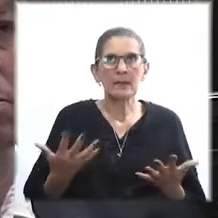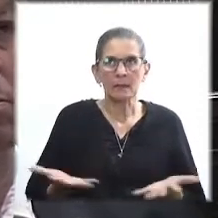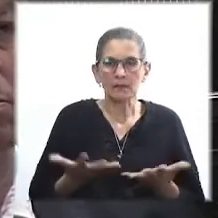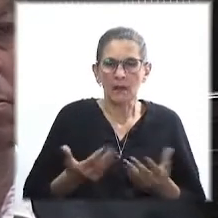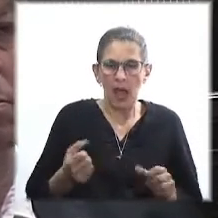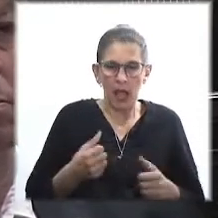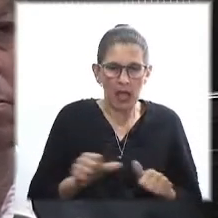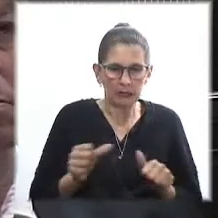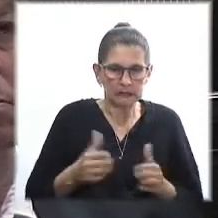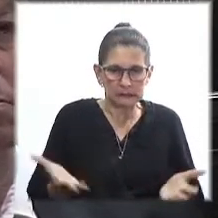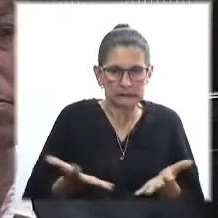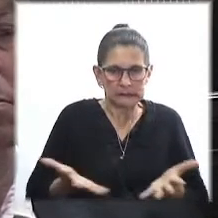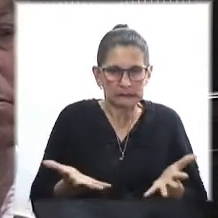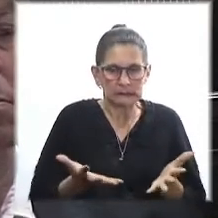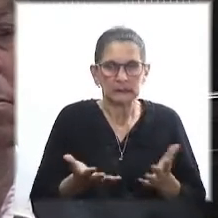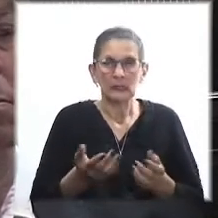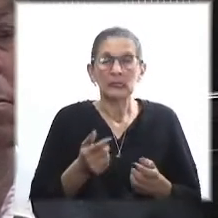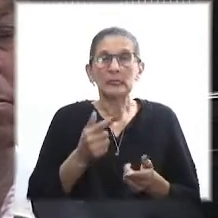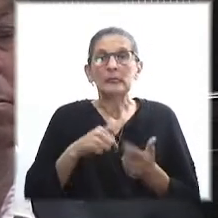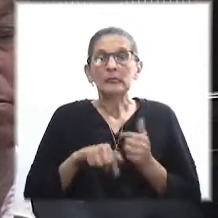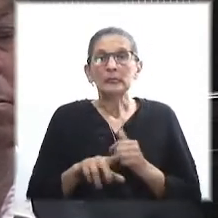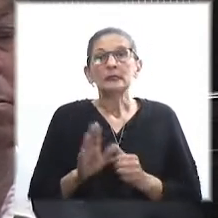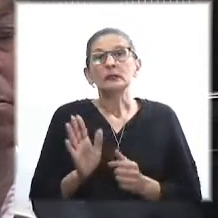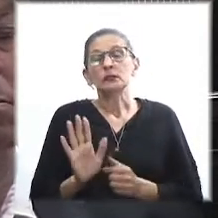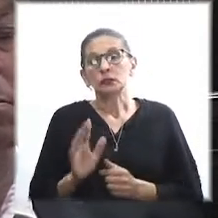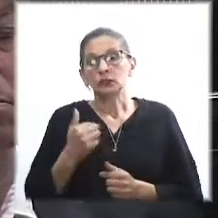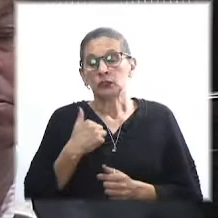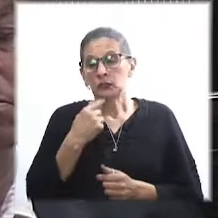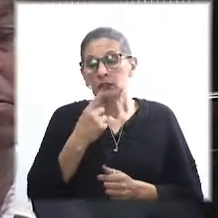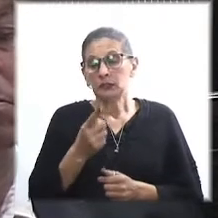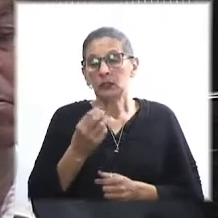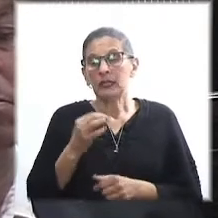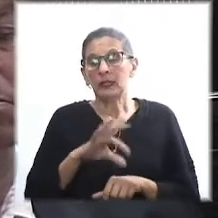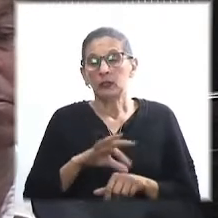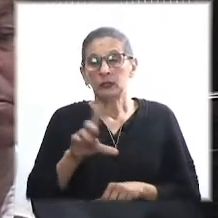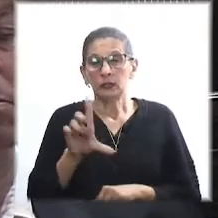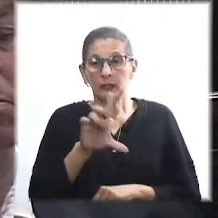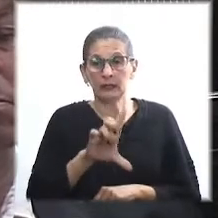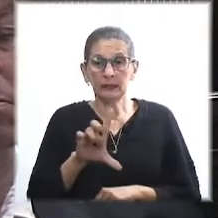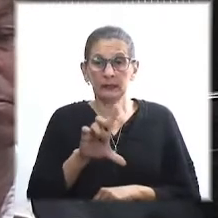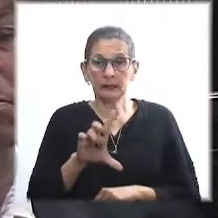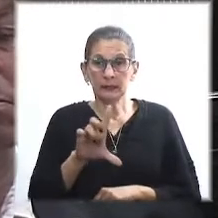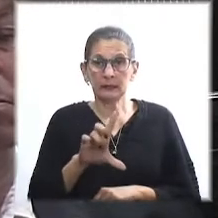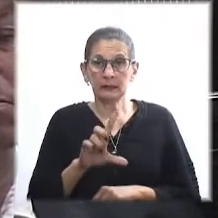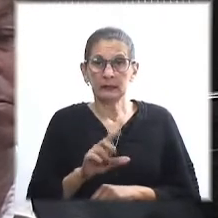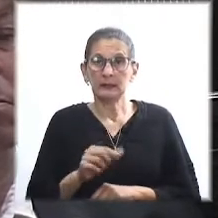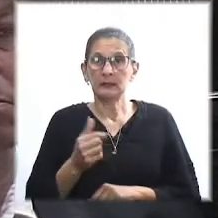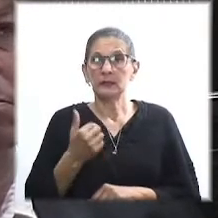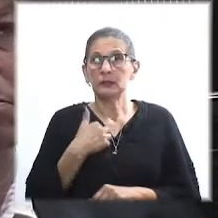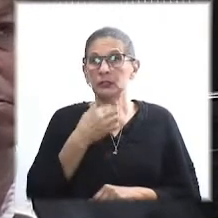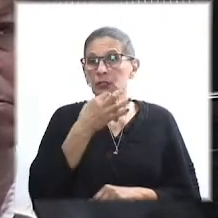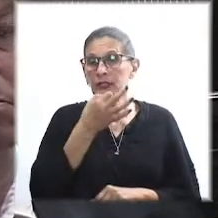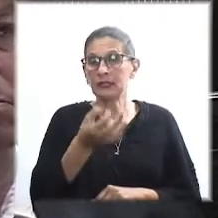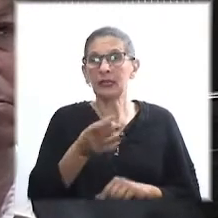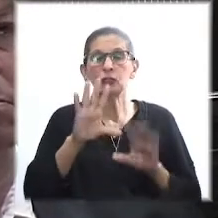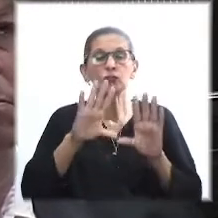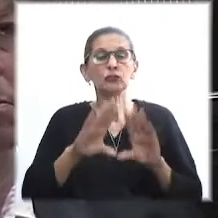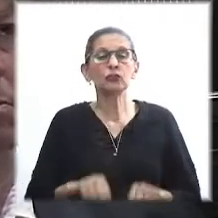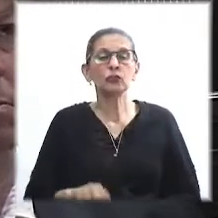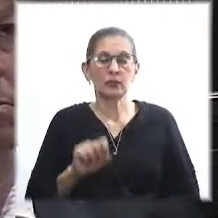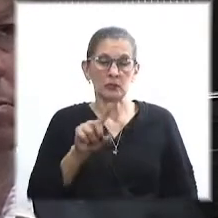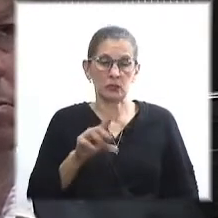historia de Zarqawi. Ahora yo creo que el doctor Larrañaga, yo diría toda su